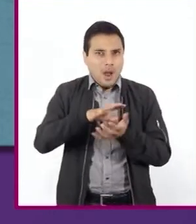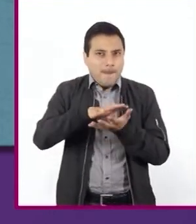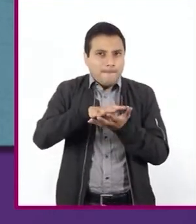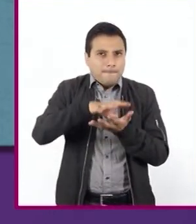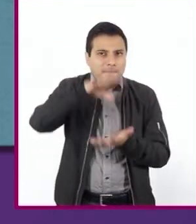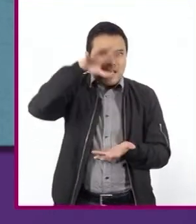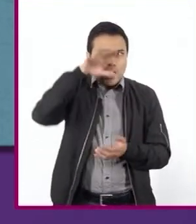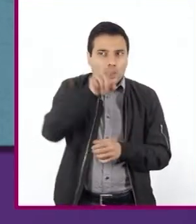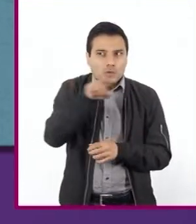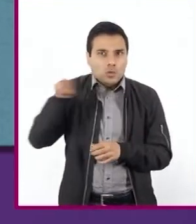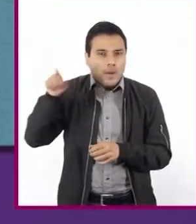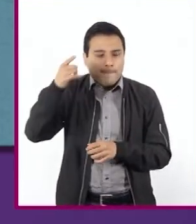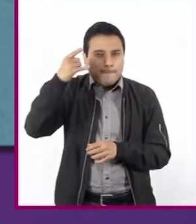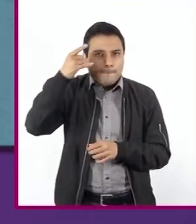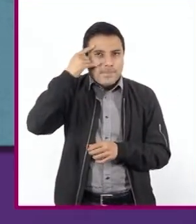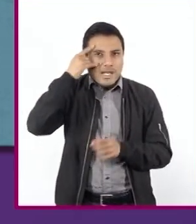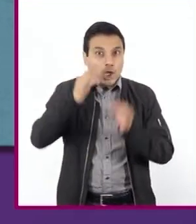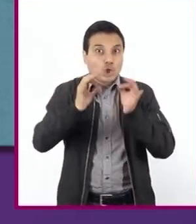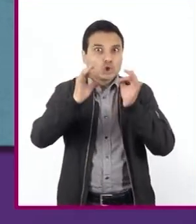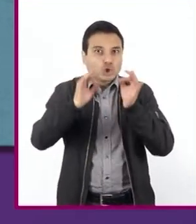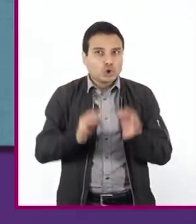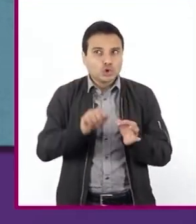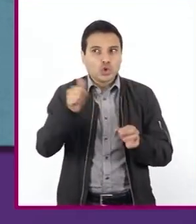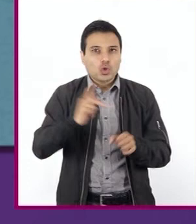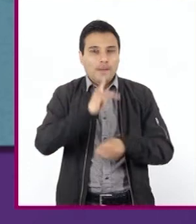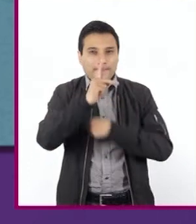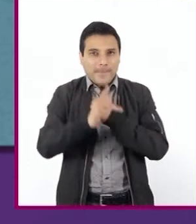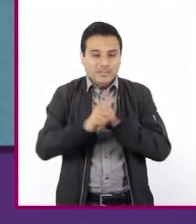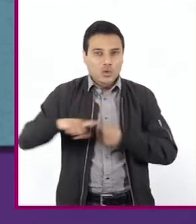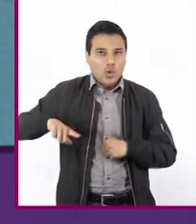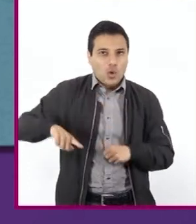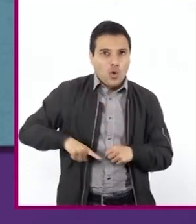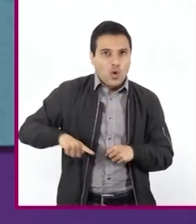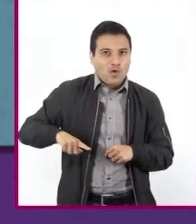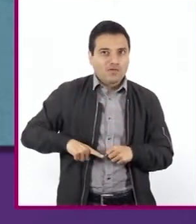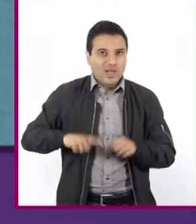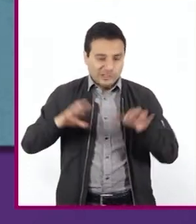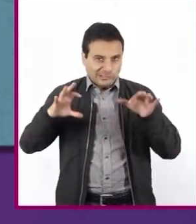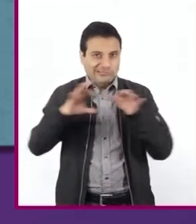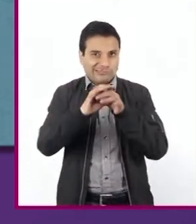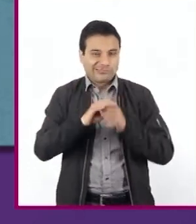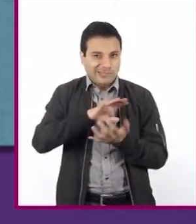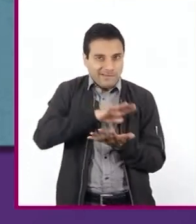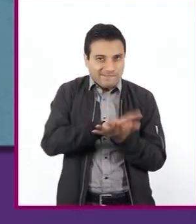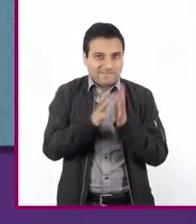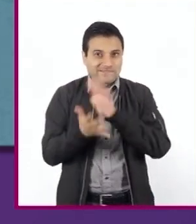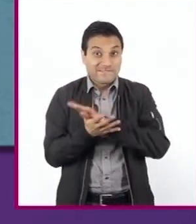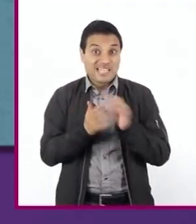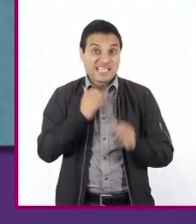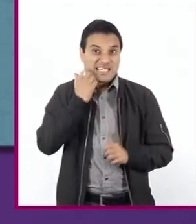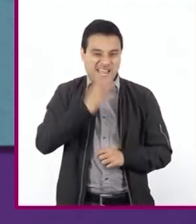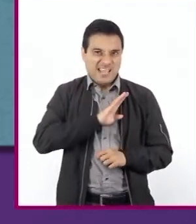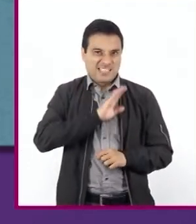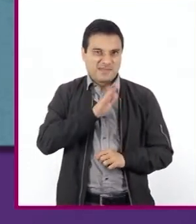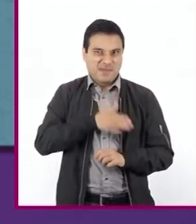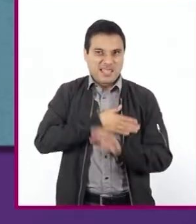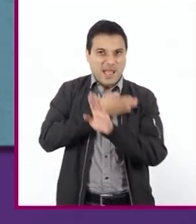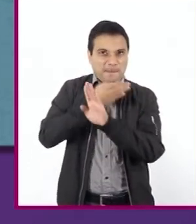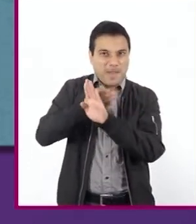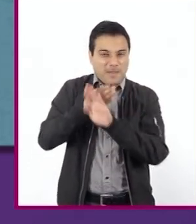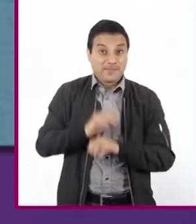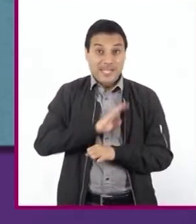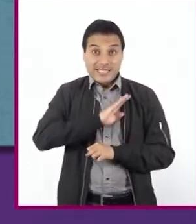eran traficantes al servicio del gobierno de otros países, enemigos de los españoles, que pretendían arrebatar lo que estos a su